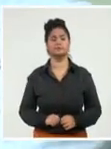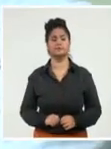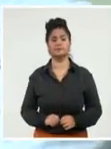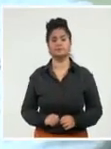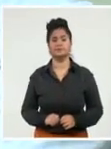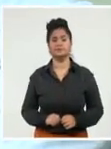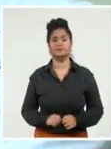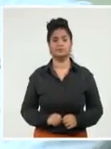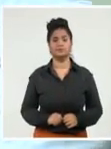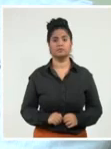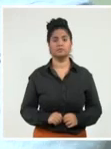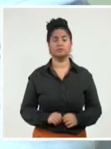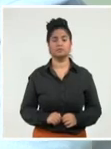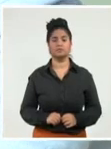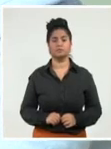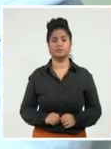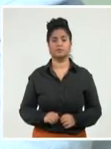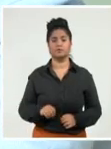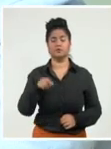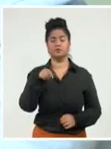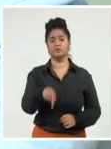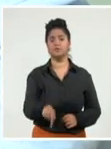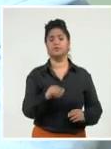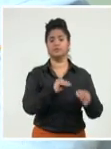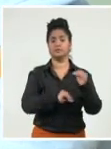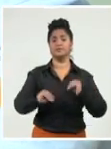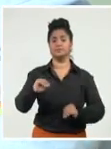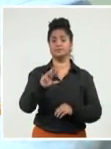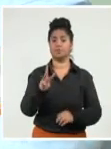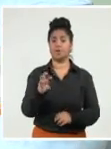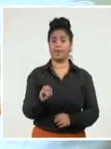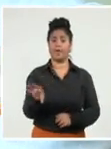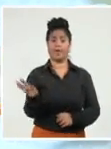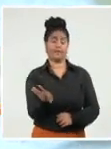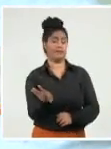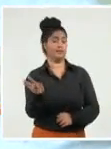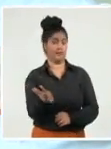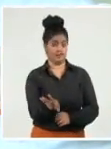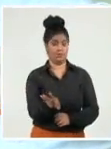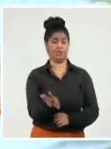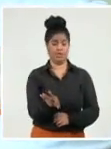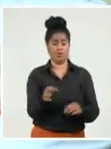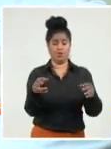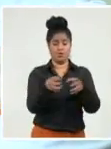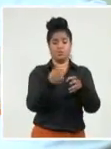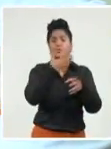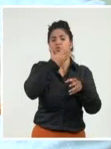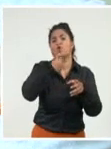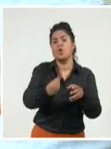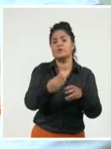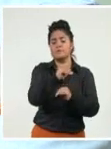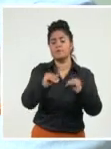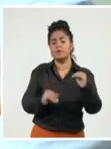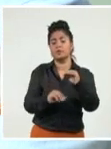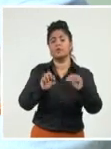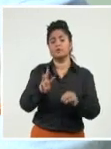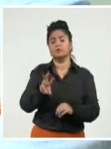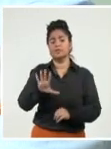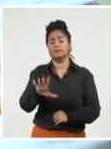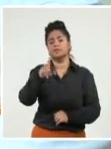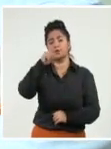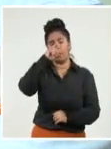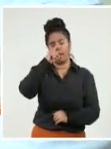del 30% de los dueños de la nueva forma de gestión, en este caso MIPIMES, son jóvenes. Menores de 35 años, eso tiene que tener una